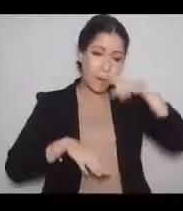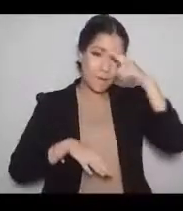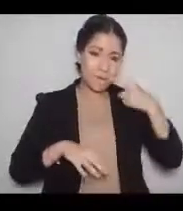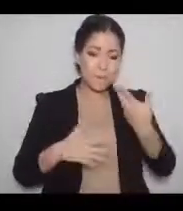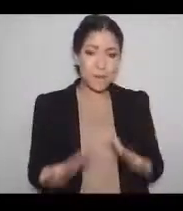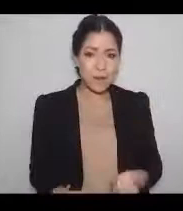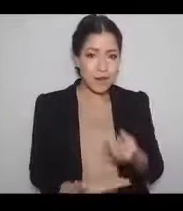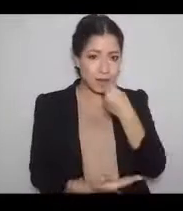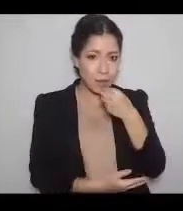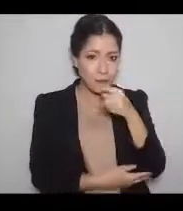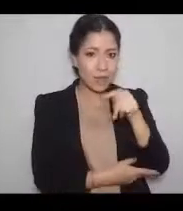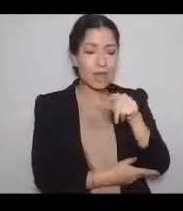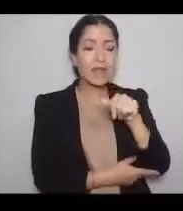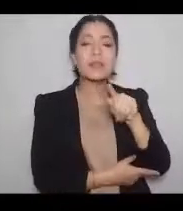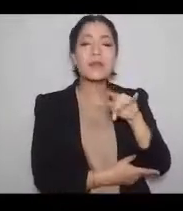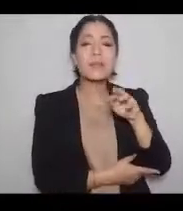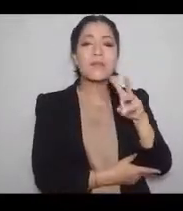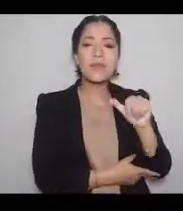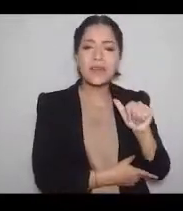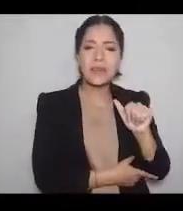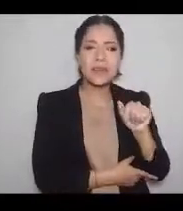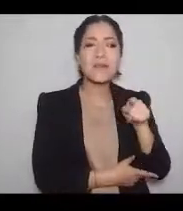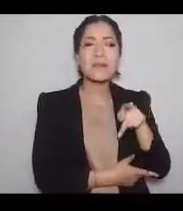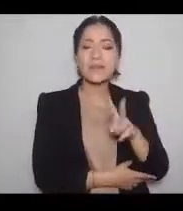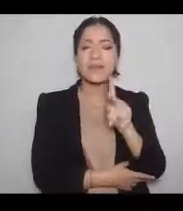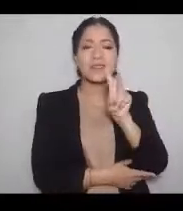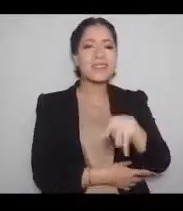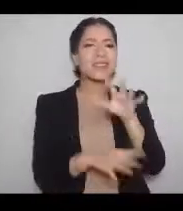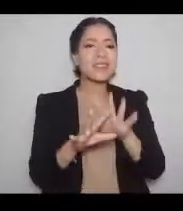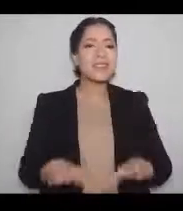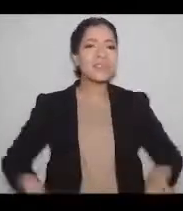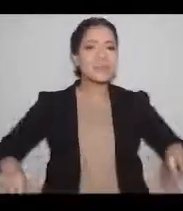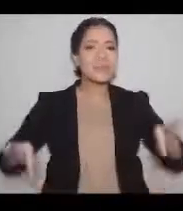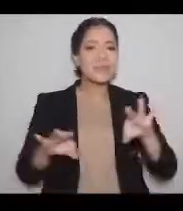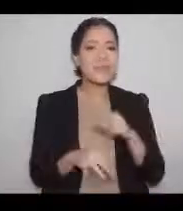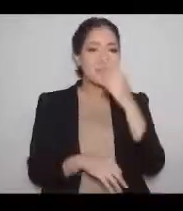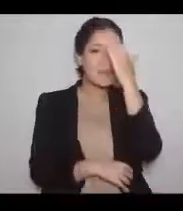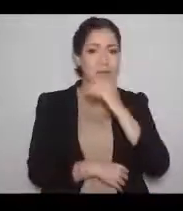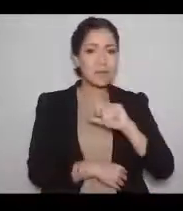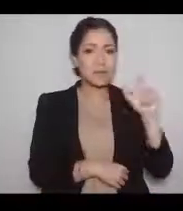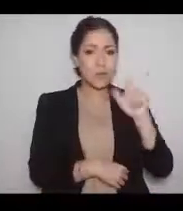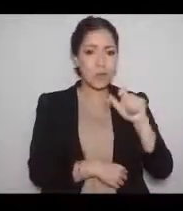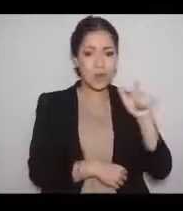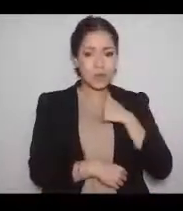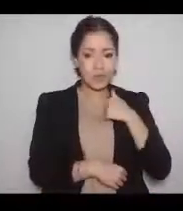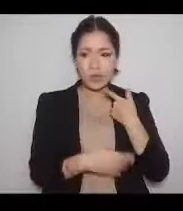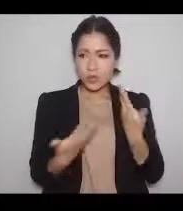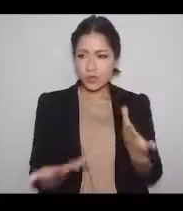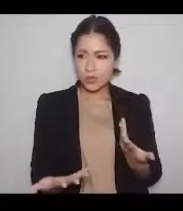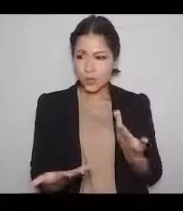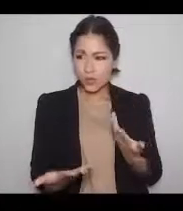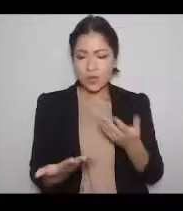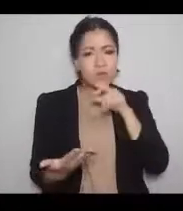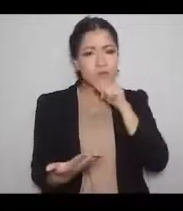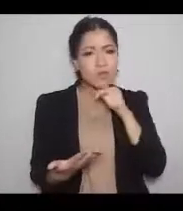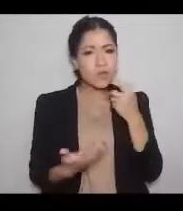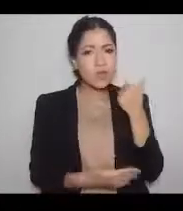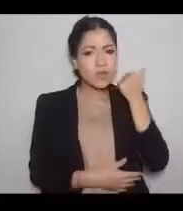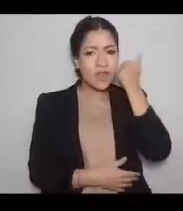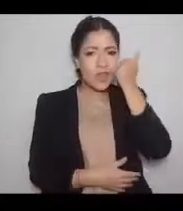Pero nada me hizo tan célebre como un anuncio de detergente. Tal vez te acuerdas del